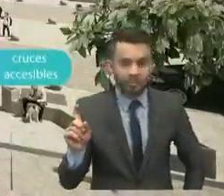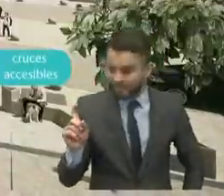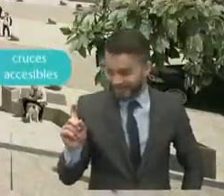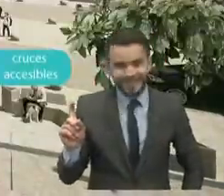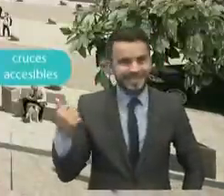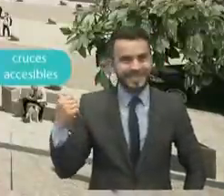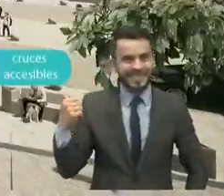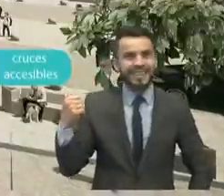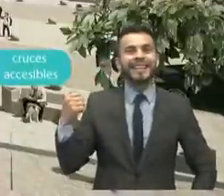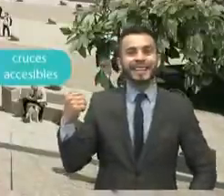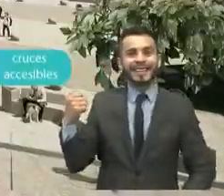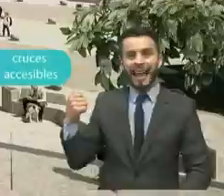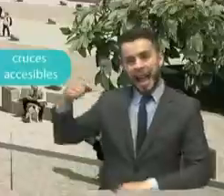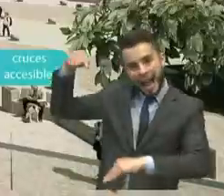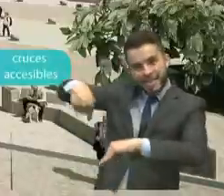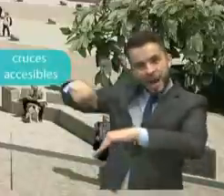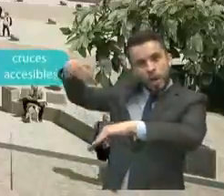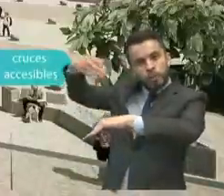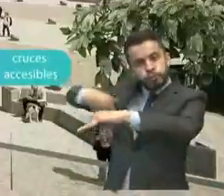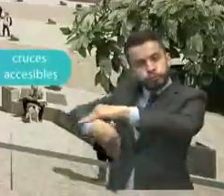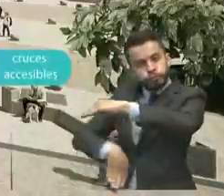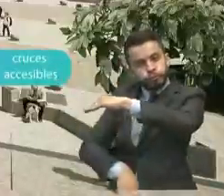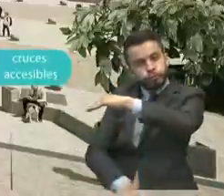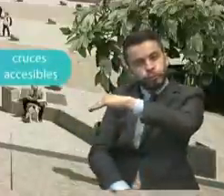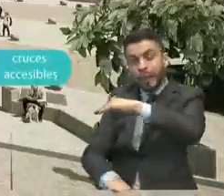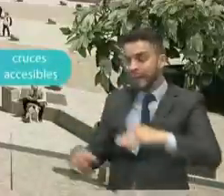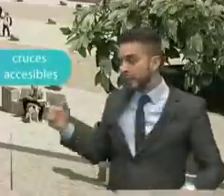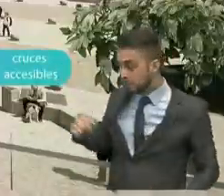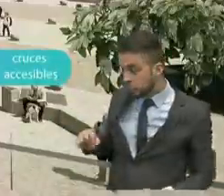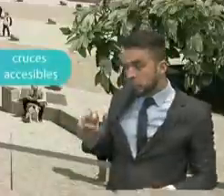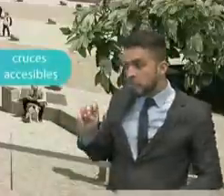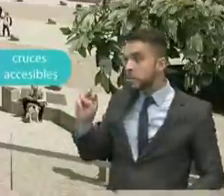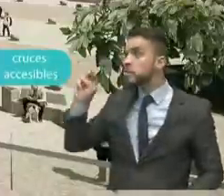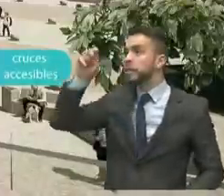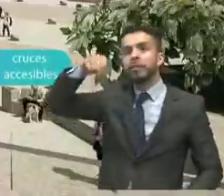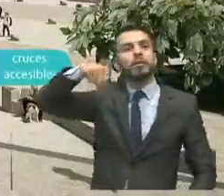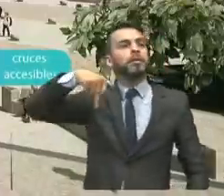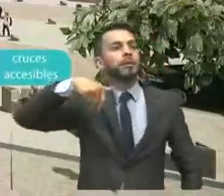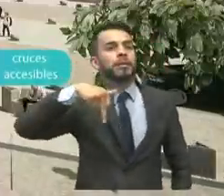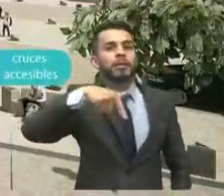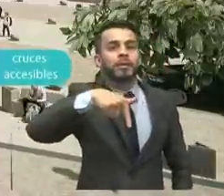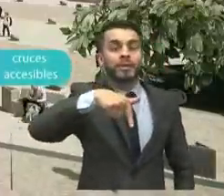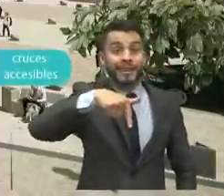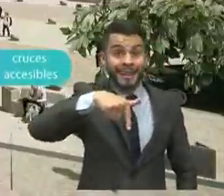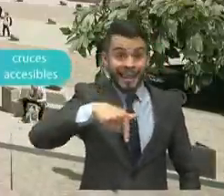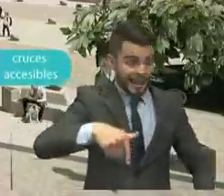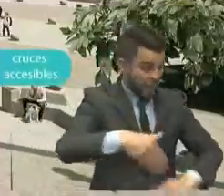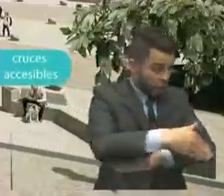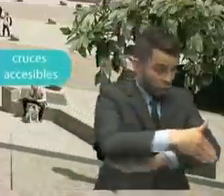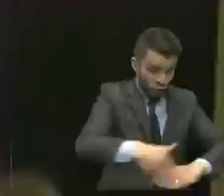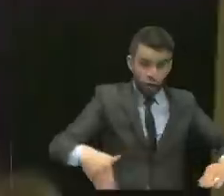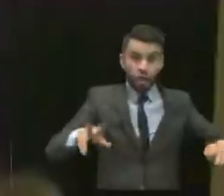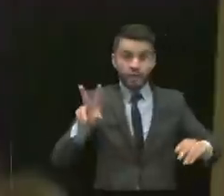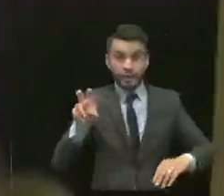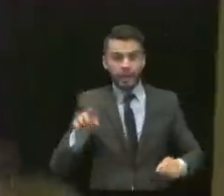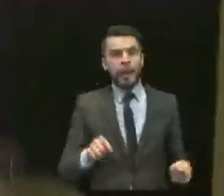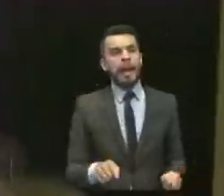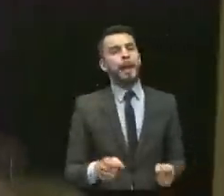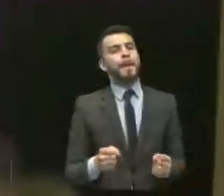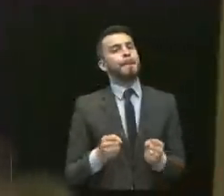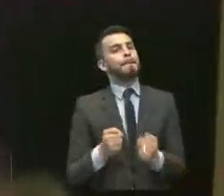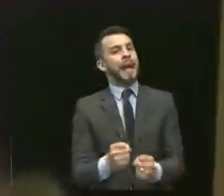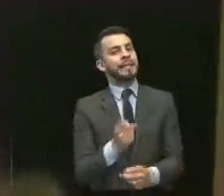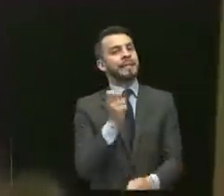subterránea por la cual conecta el transporte público. Entonces, ese es un punto, es el punto más intenso de conexión multimodal de todo el corredor. Por eso es